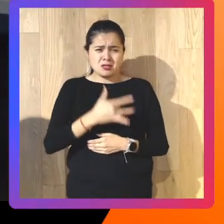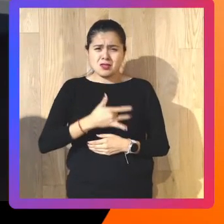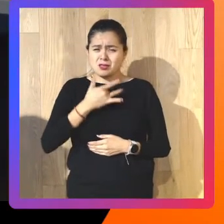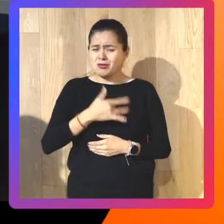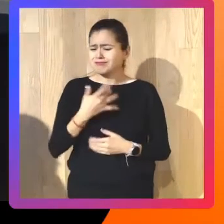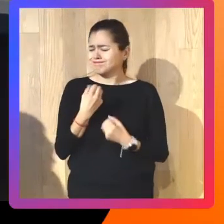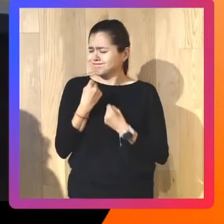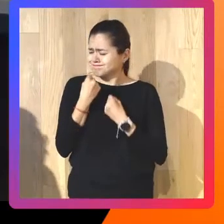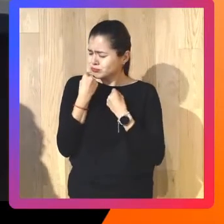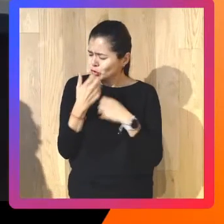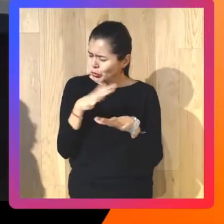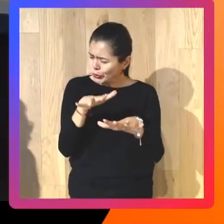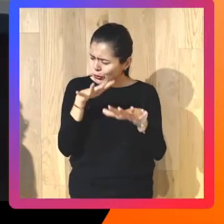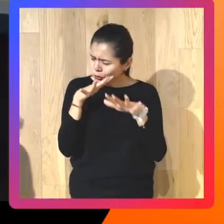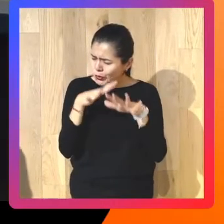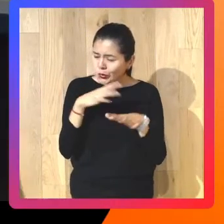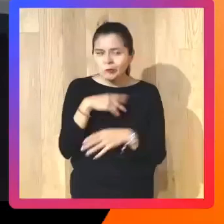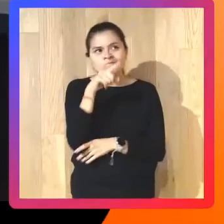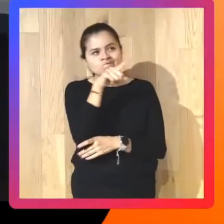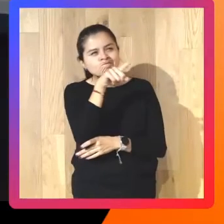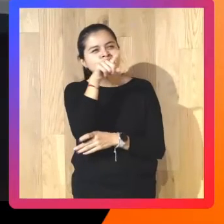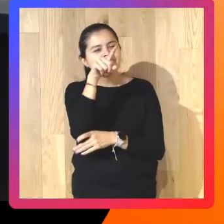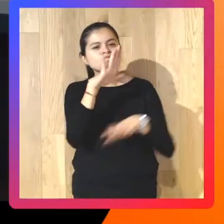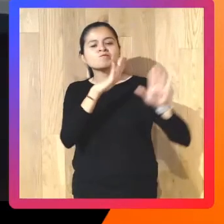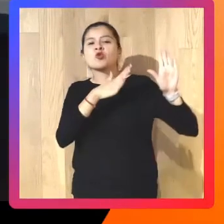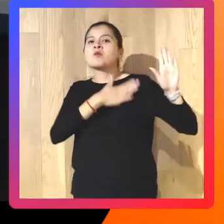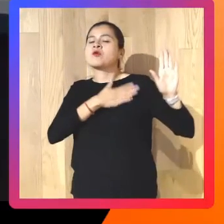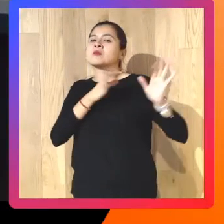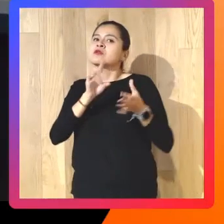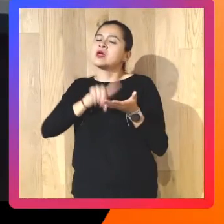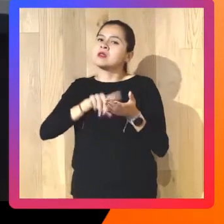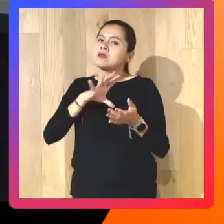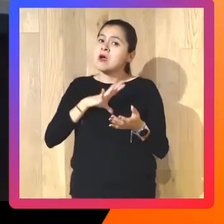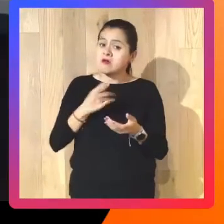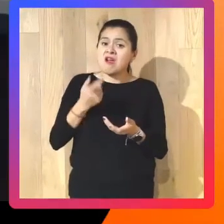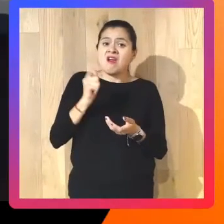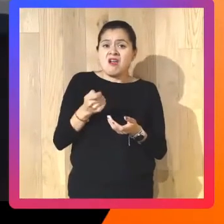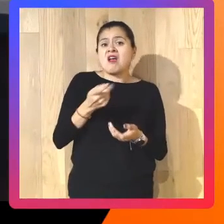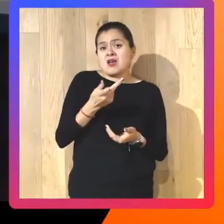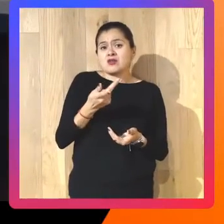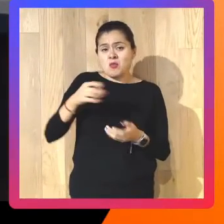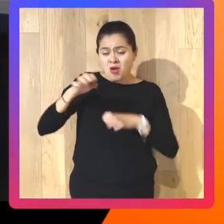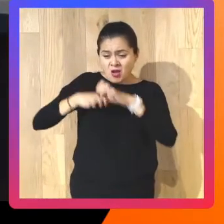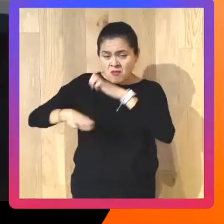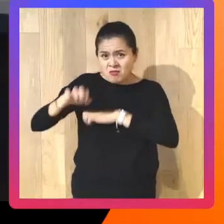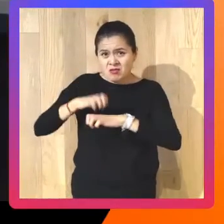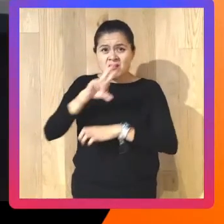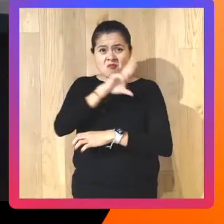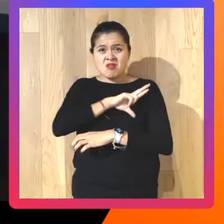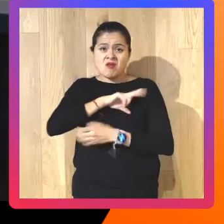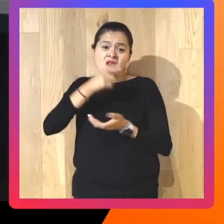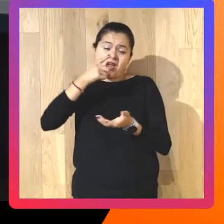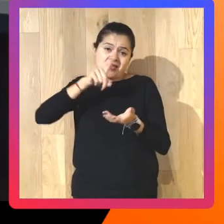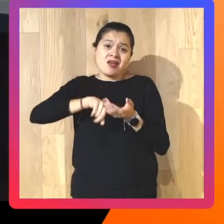muy honrado de escuchar su compromiso y de dejar claro que la iniciativa privada mexicana que tiene responsabilidad social es parte de